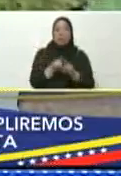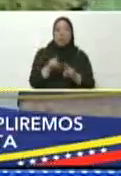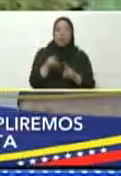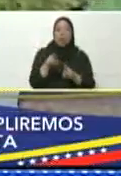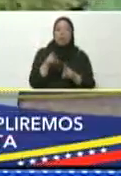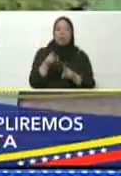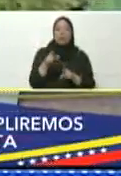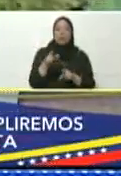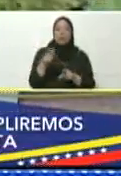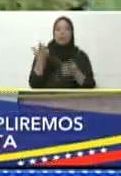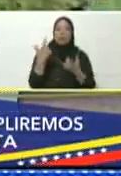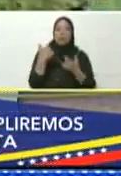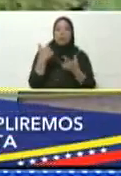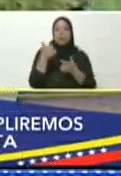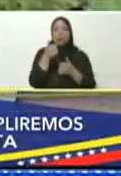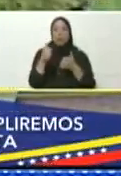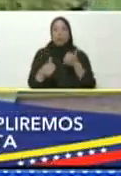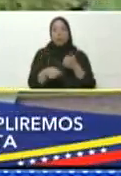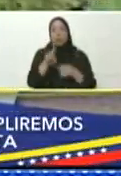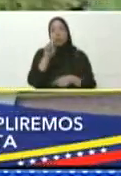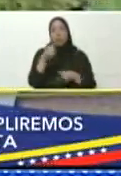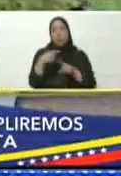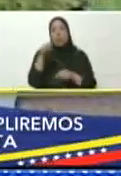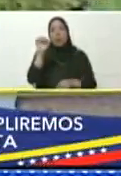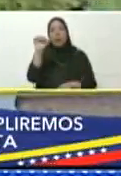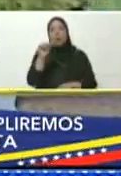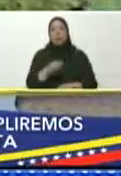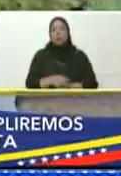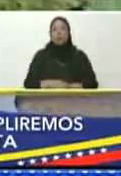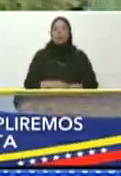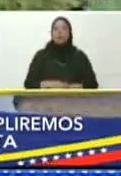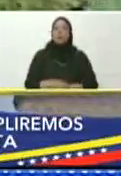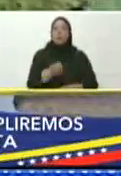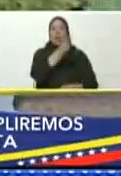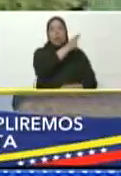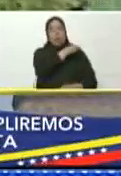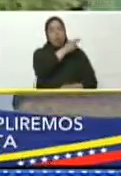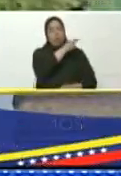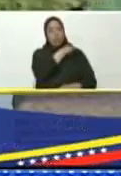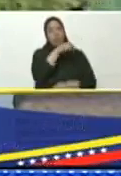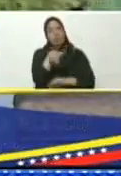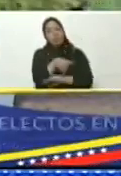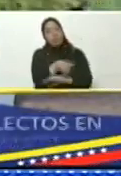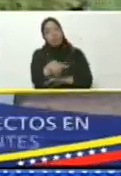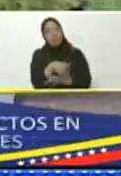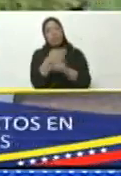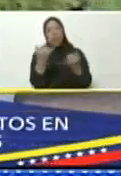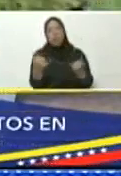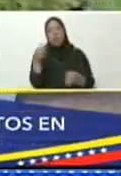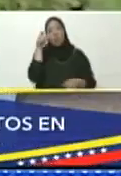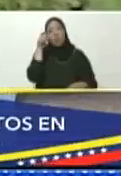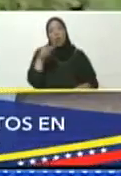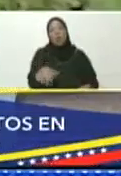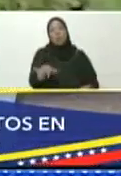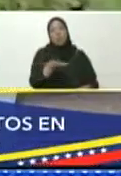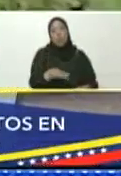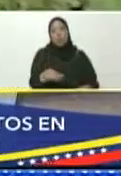López, de Bicentenario 1A. Estos son los jefes y jefas de calle recién electos por el pueblo en la